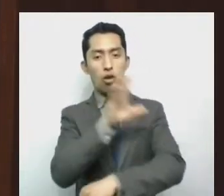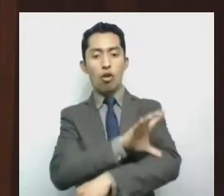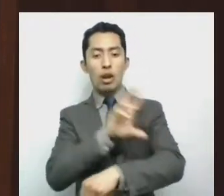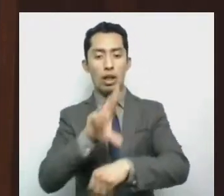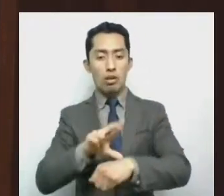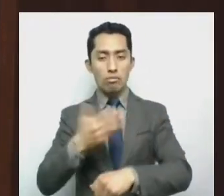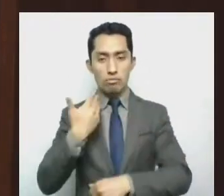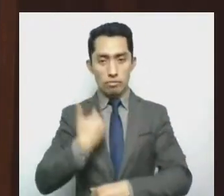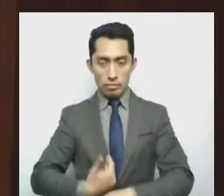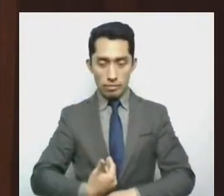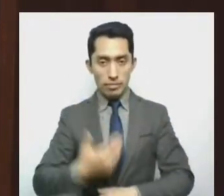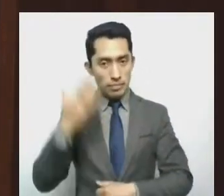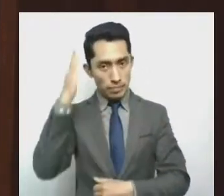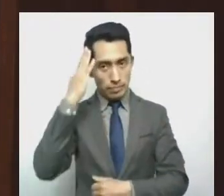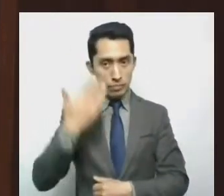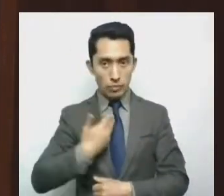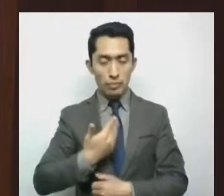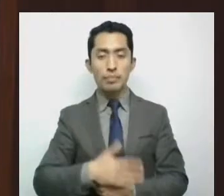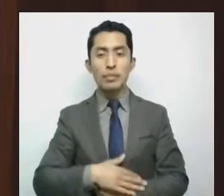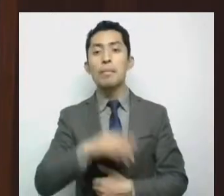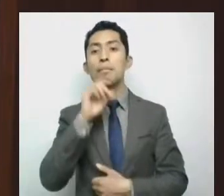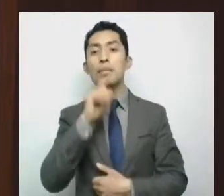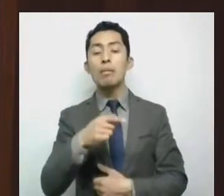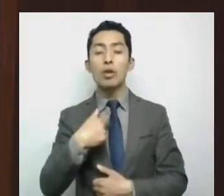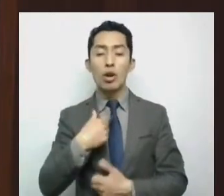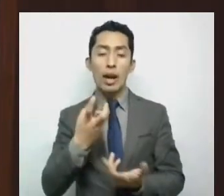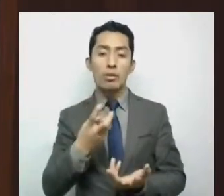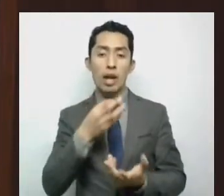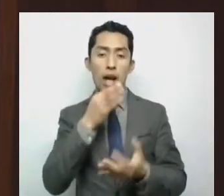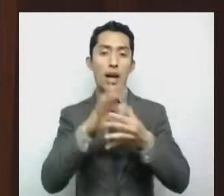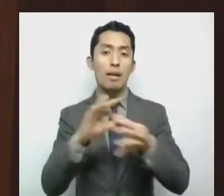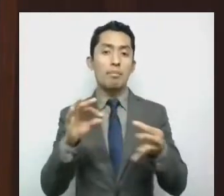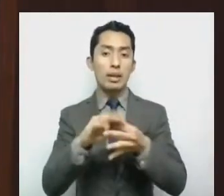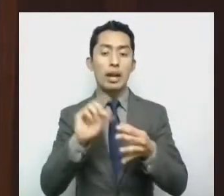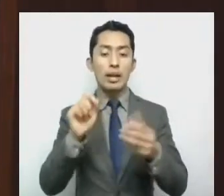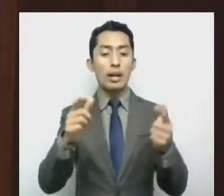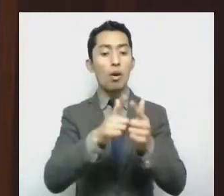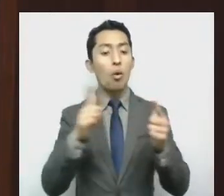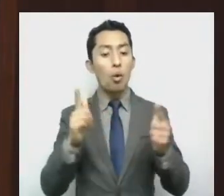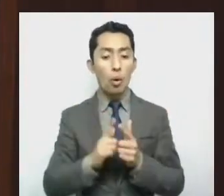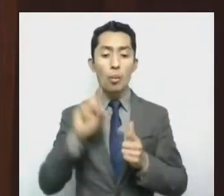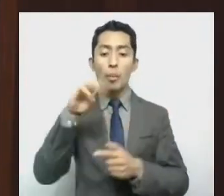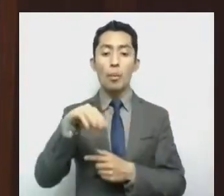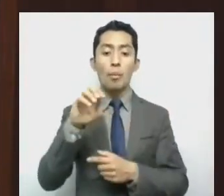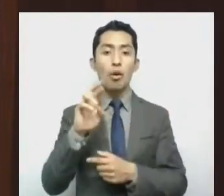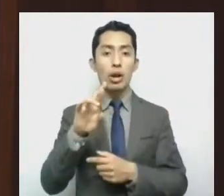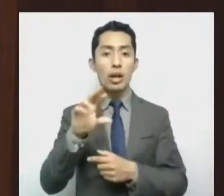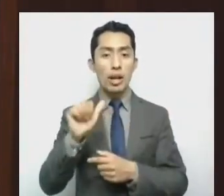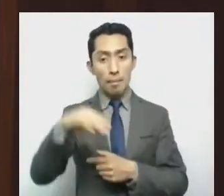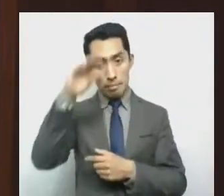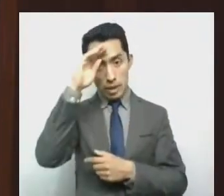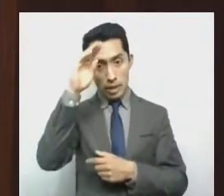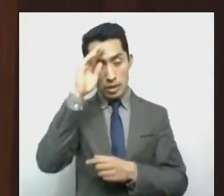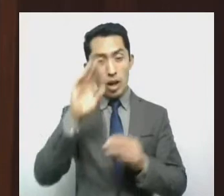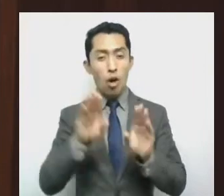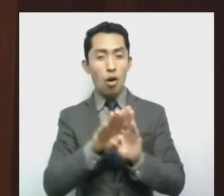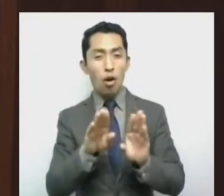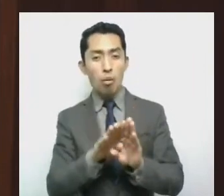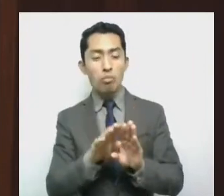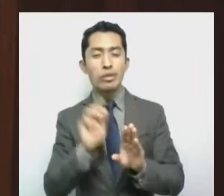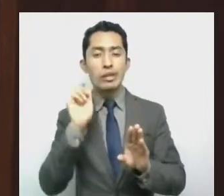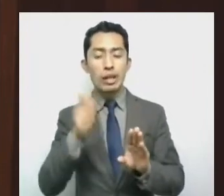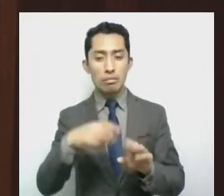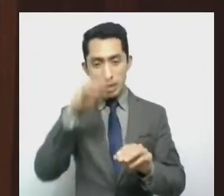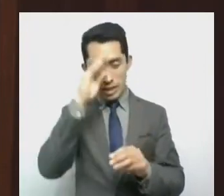Y con ello dejar constancia de que en Morena no hay pensamientos uniformes. Morena